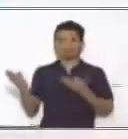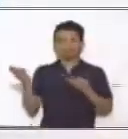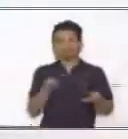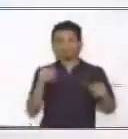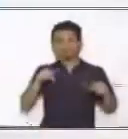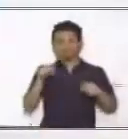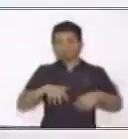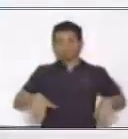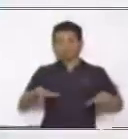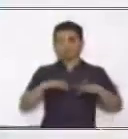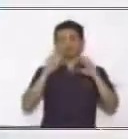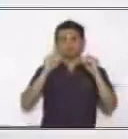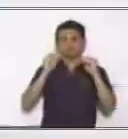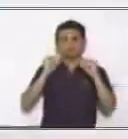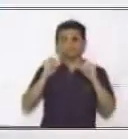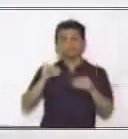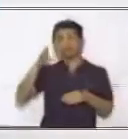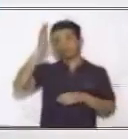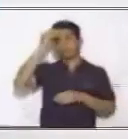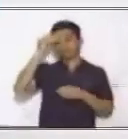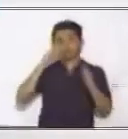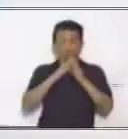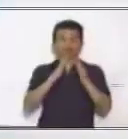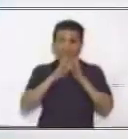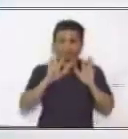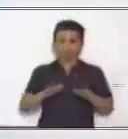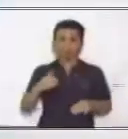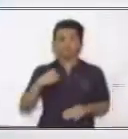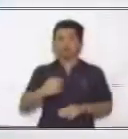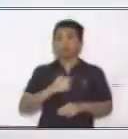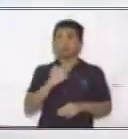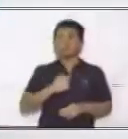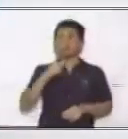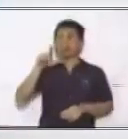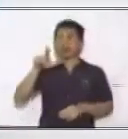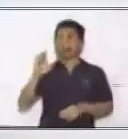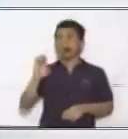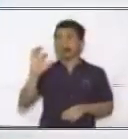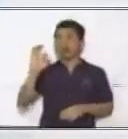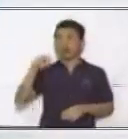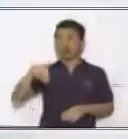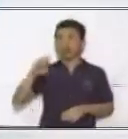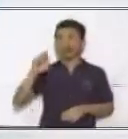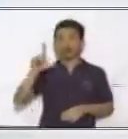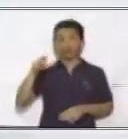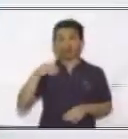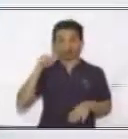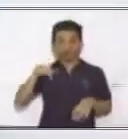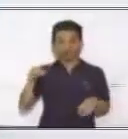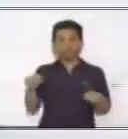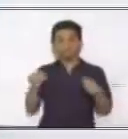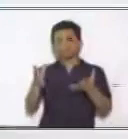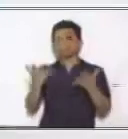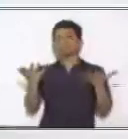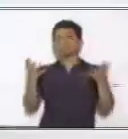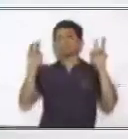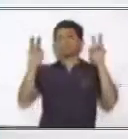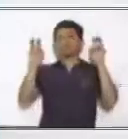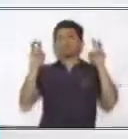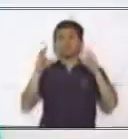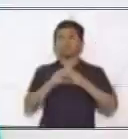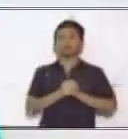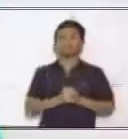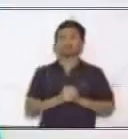Bienvenidos a este espacio educativo Aprendo en Casa. Soy el profe Leonel Chinchilla y en esta oportunidad desarrollaremos el